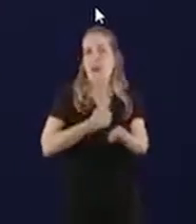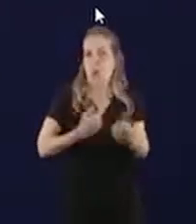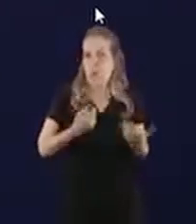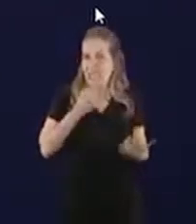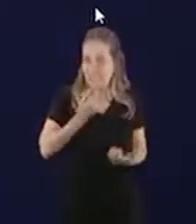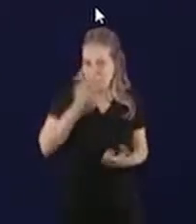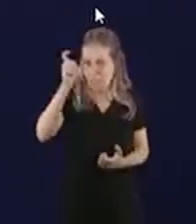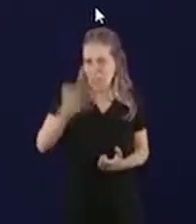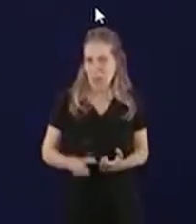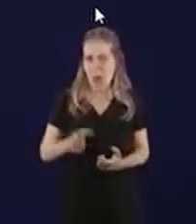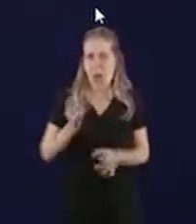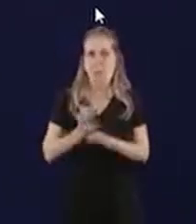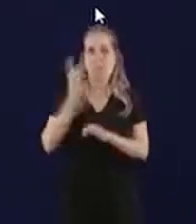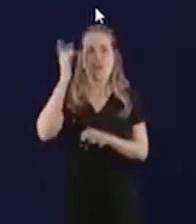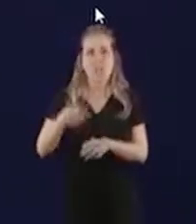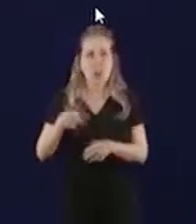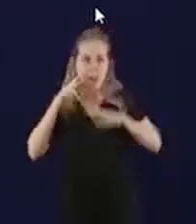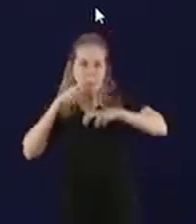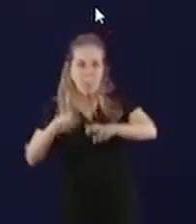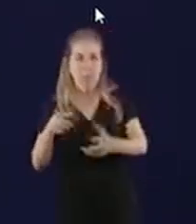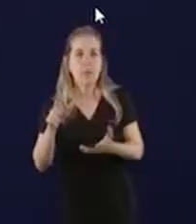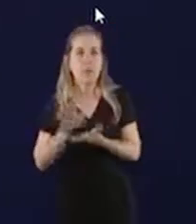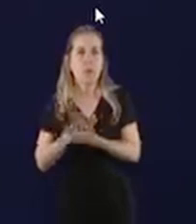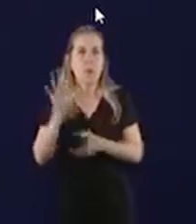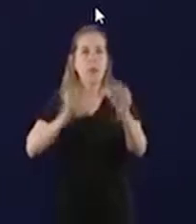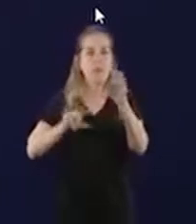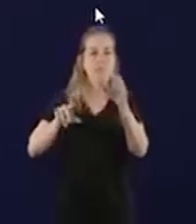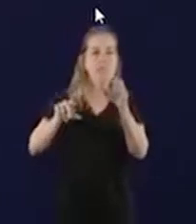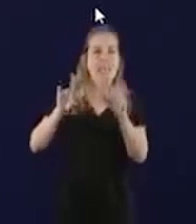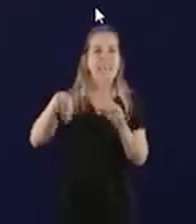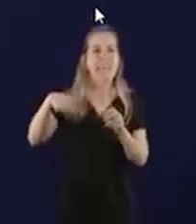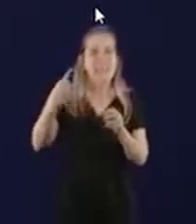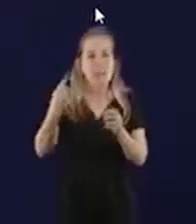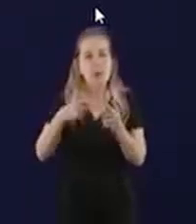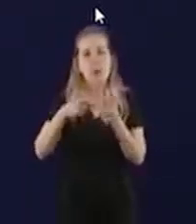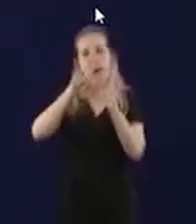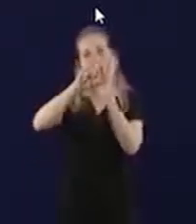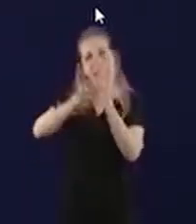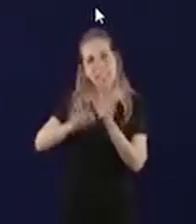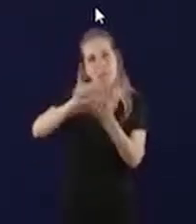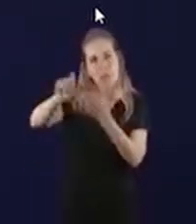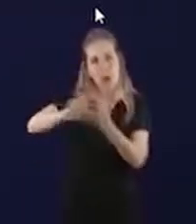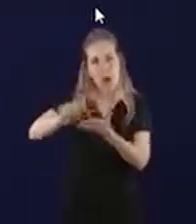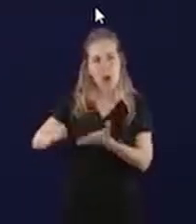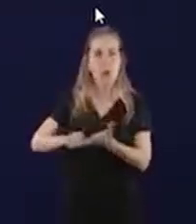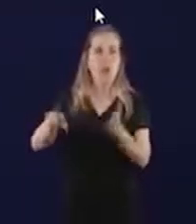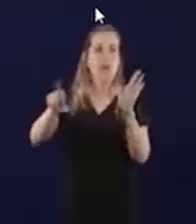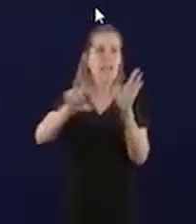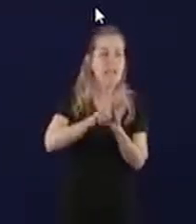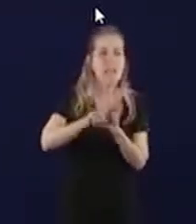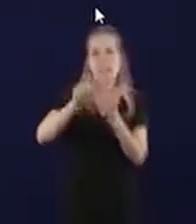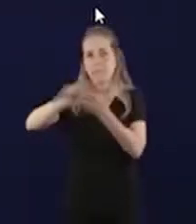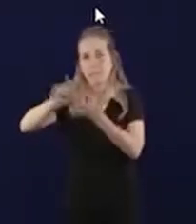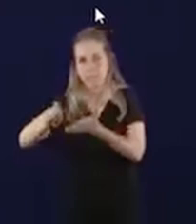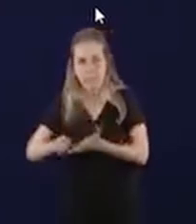cada decisión que se toma En cada eh artículo que se redacta de dnu de leyes o de lo que